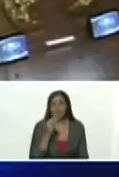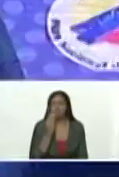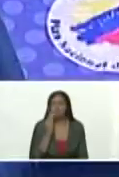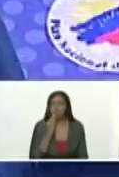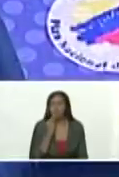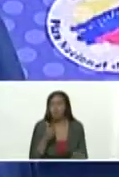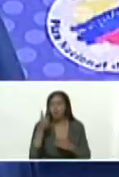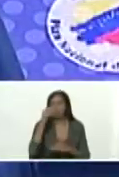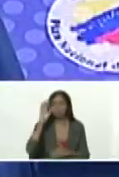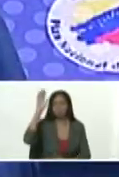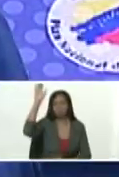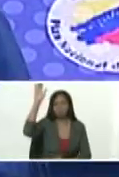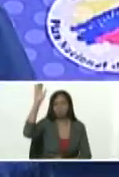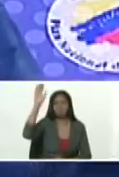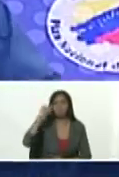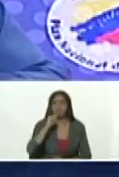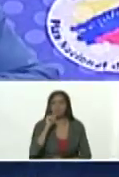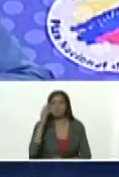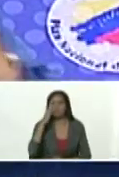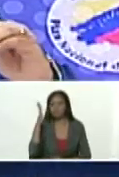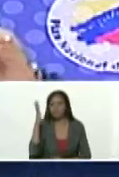mayor.